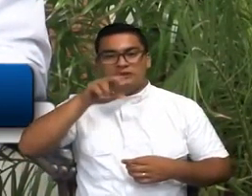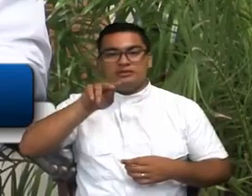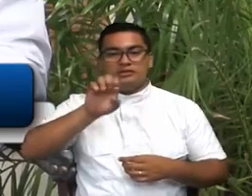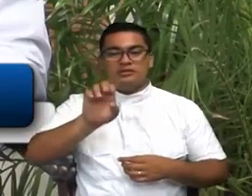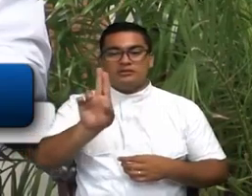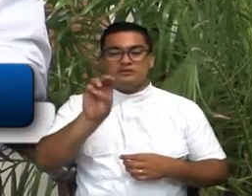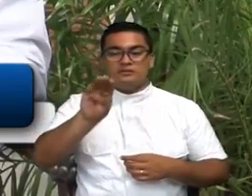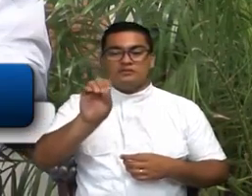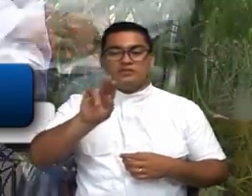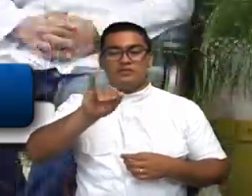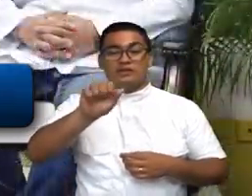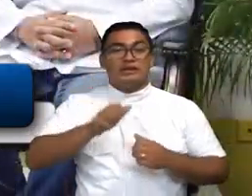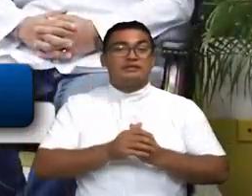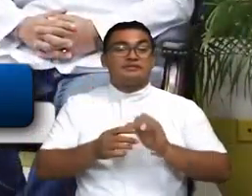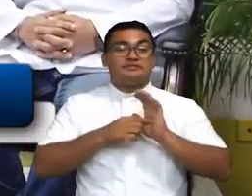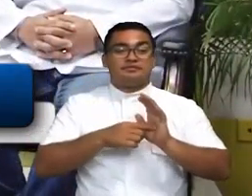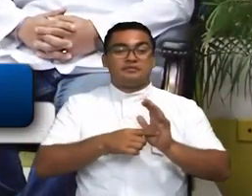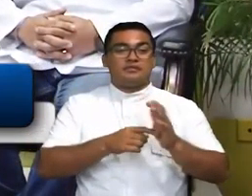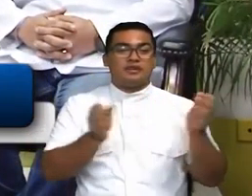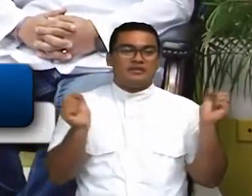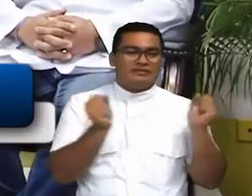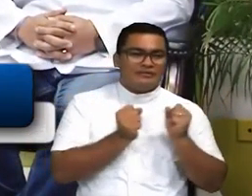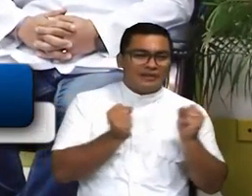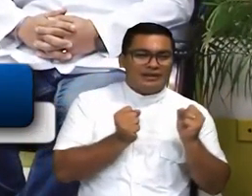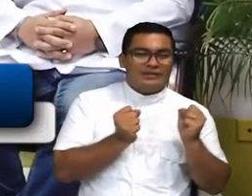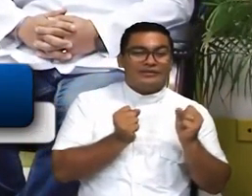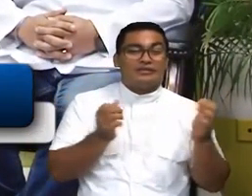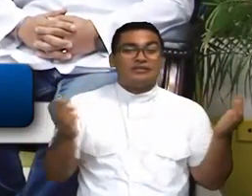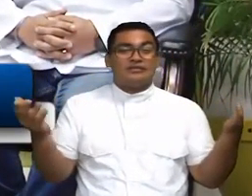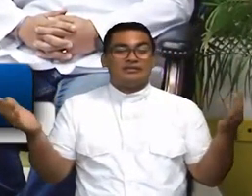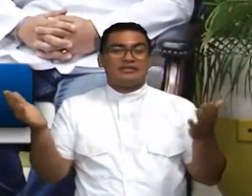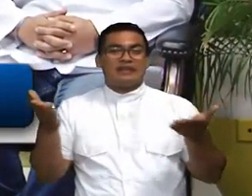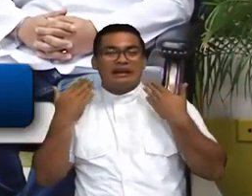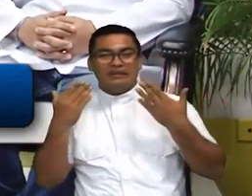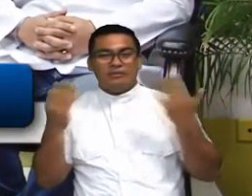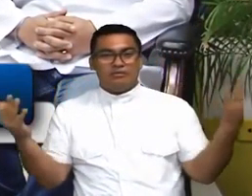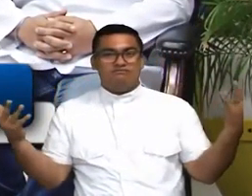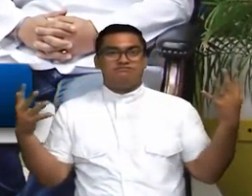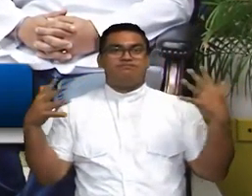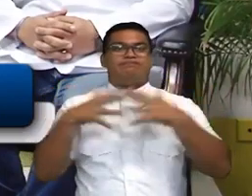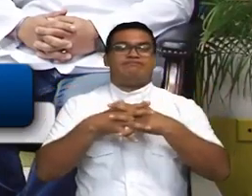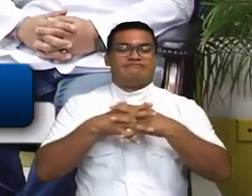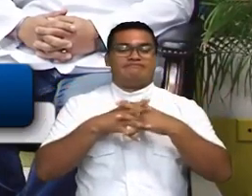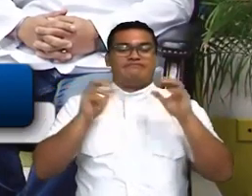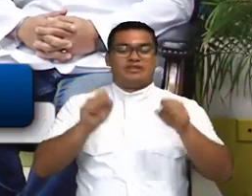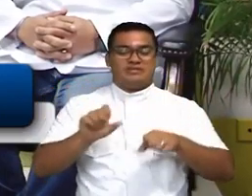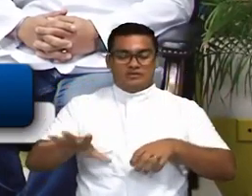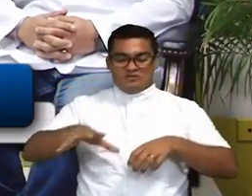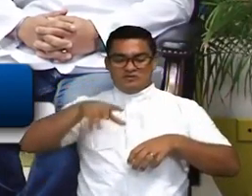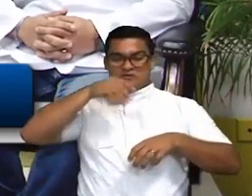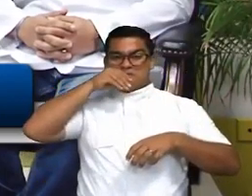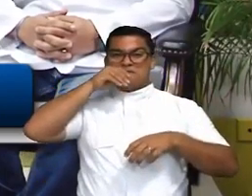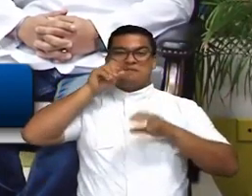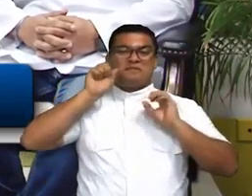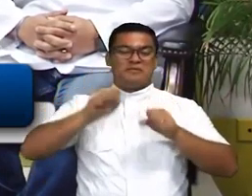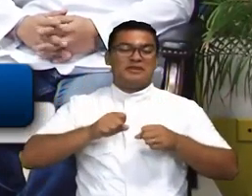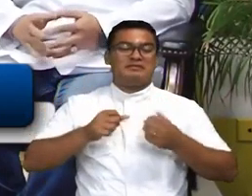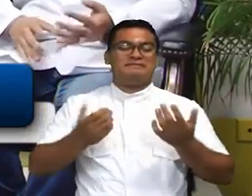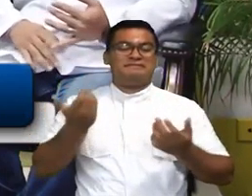Los cambios bruscos de temperatura, ¿qué tanto nos llegan a afectar? Bastante, más las personas que son